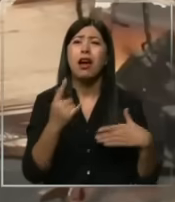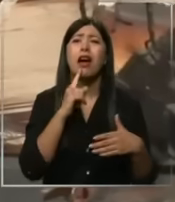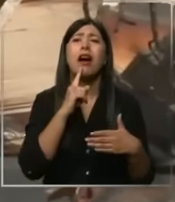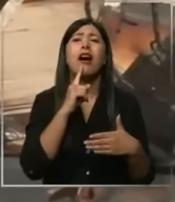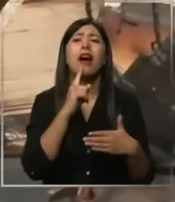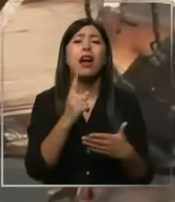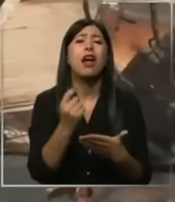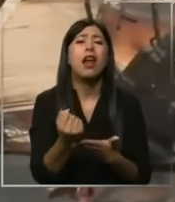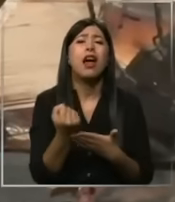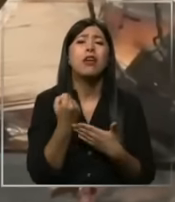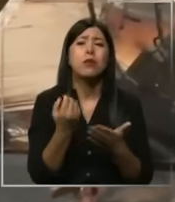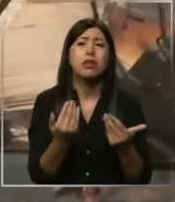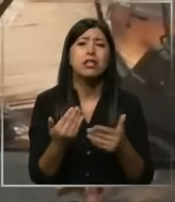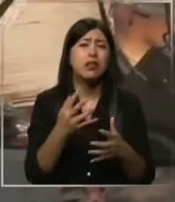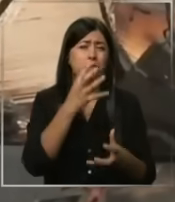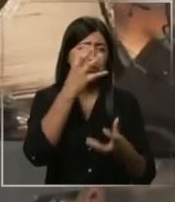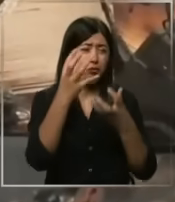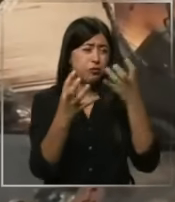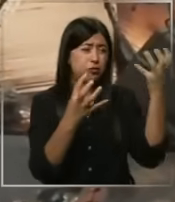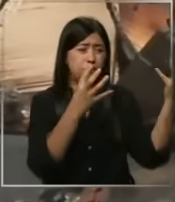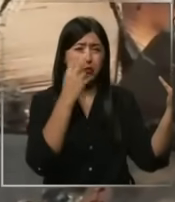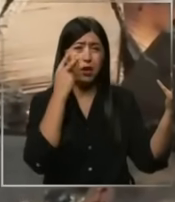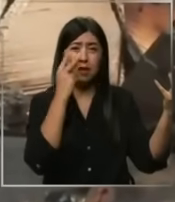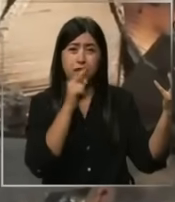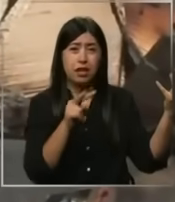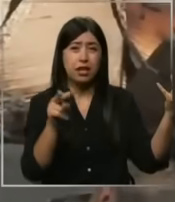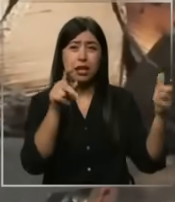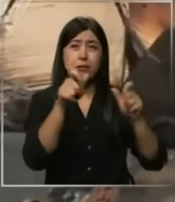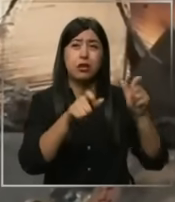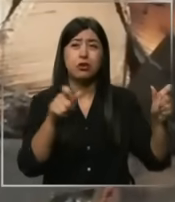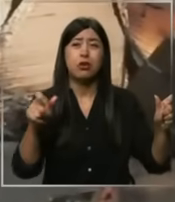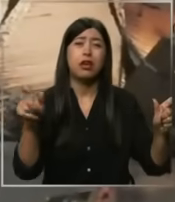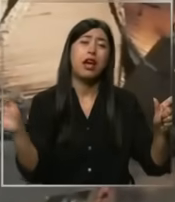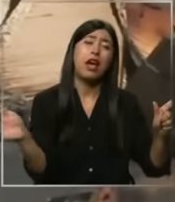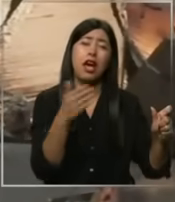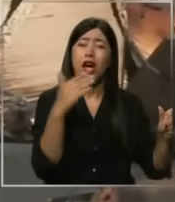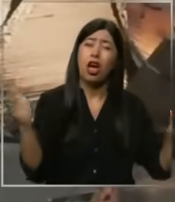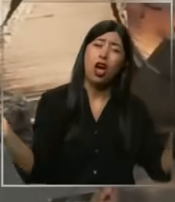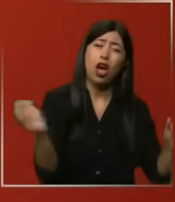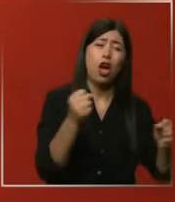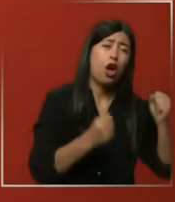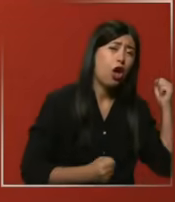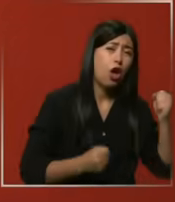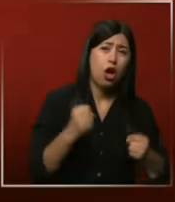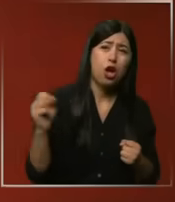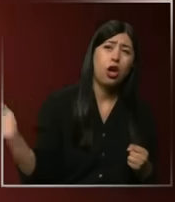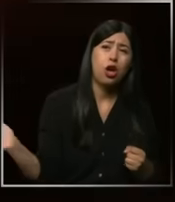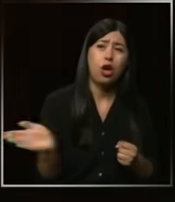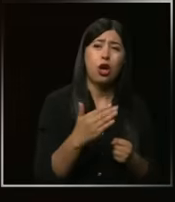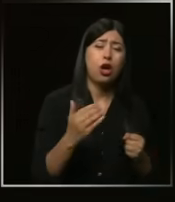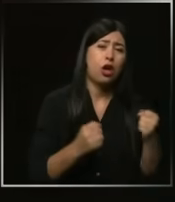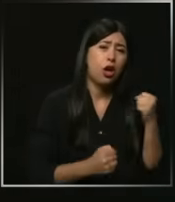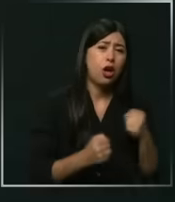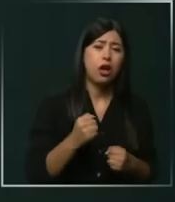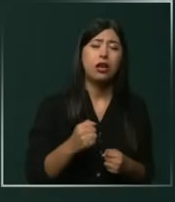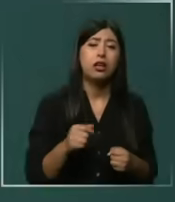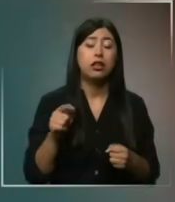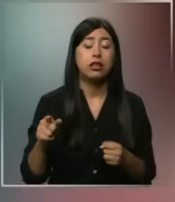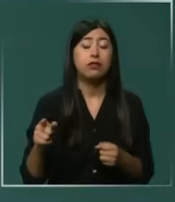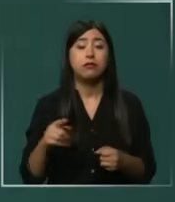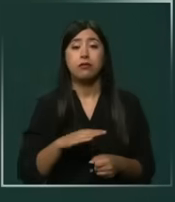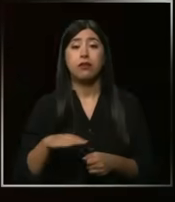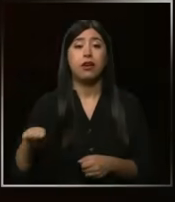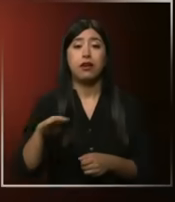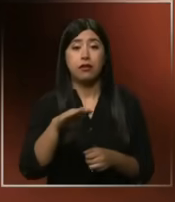ayuda? Entre el humo, todo, lo único que veíamos que gente nos decía, sigan corriendo, sigan corriendo, sigan corriendo. Al momento de evacuar